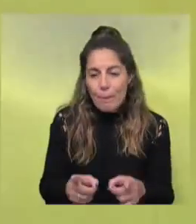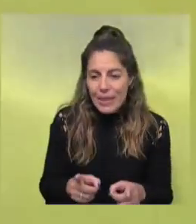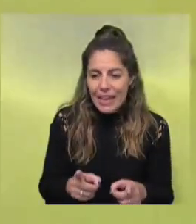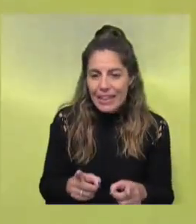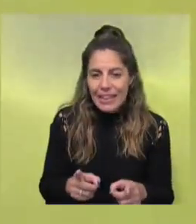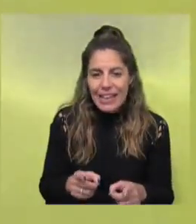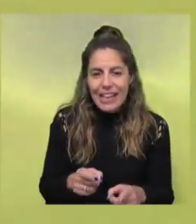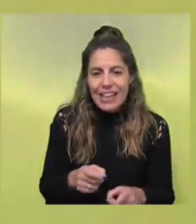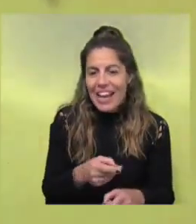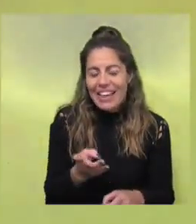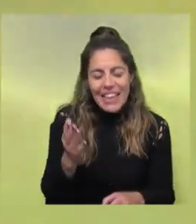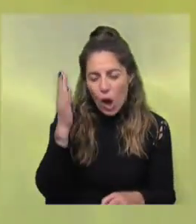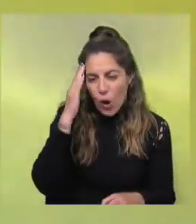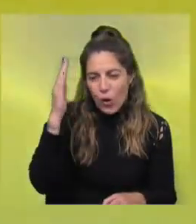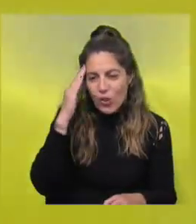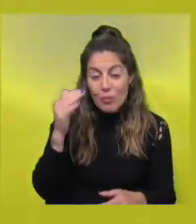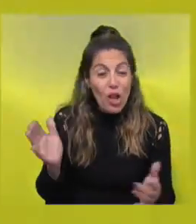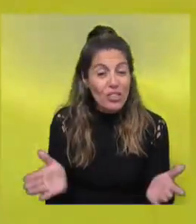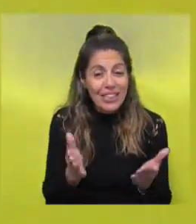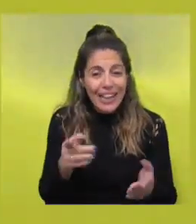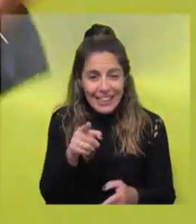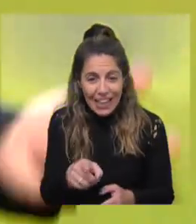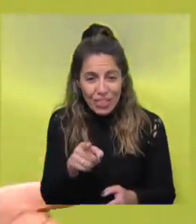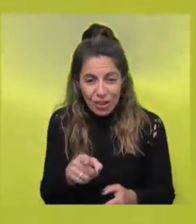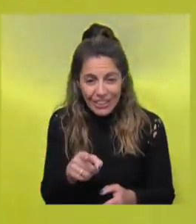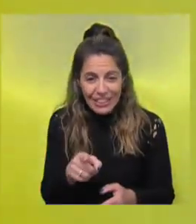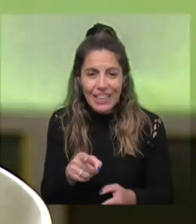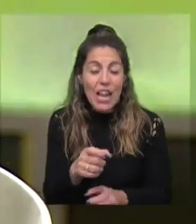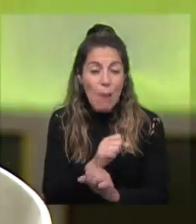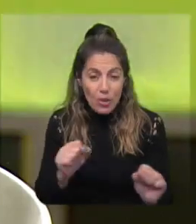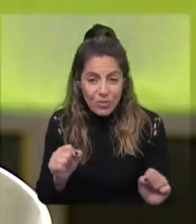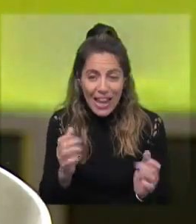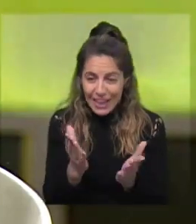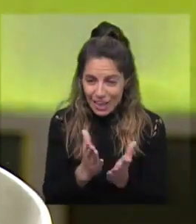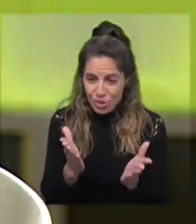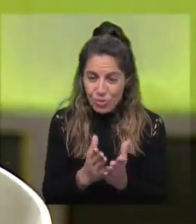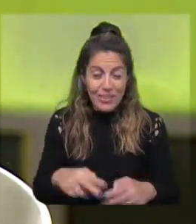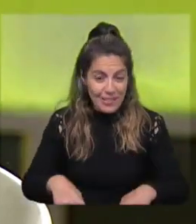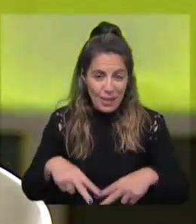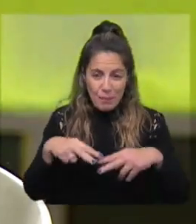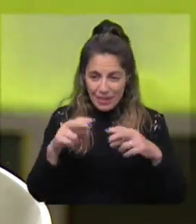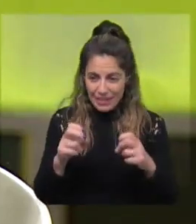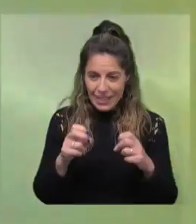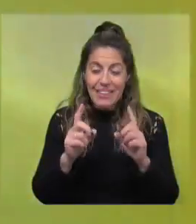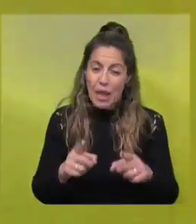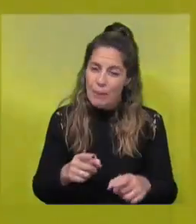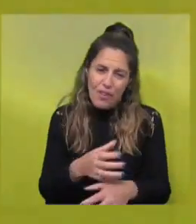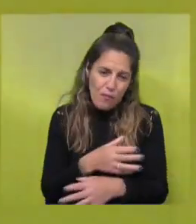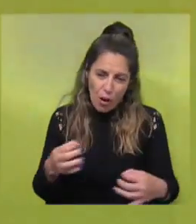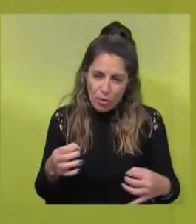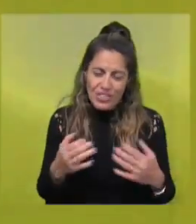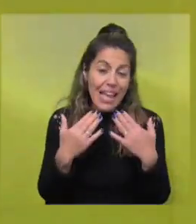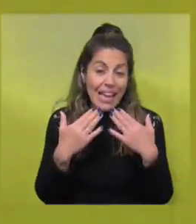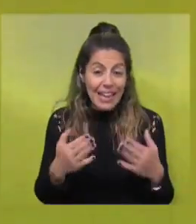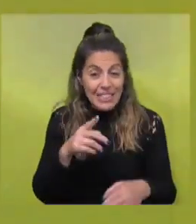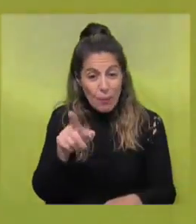la cantidad de conocimiento que se está generando en la SUTEC, la posibilidad de que los estudiantes investiguen, también nos parece fabuloso. Así que bueno, gracias